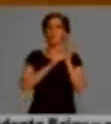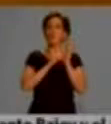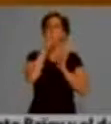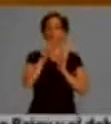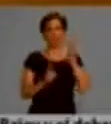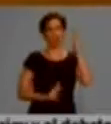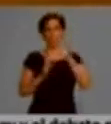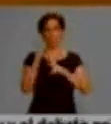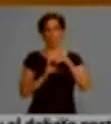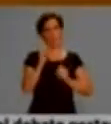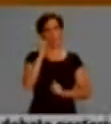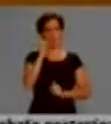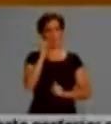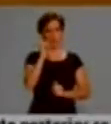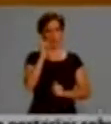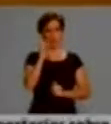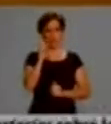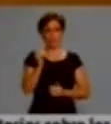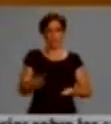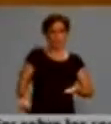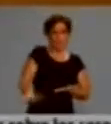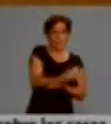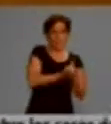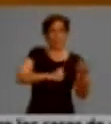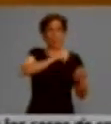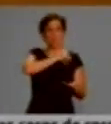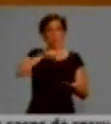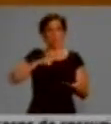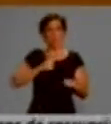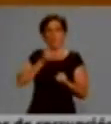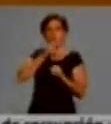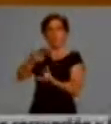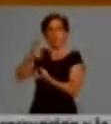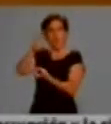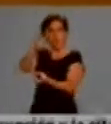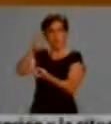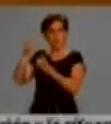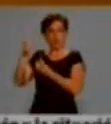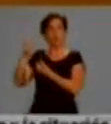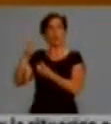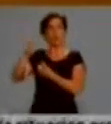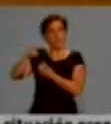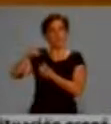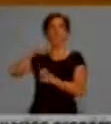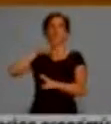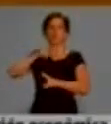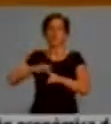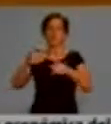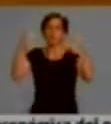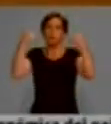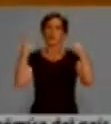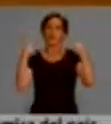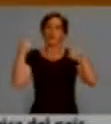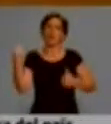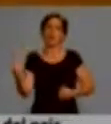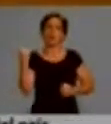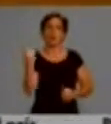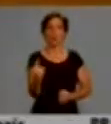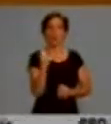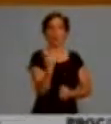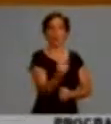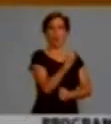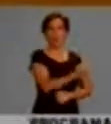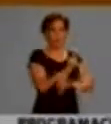contabilidad. Declarar los ingresos privados a Hacienda ya es una responsabilidad individual. De